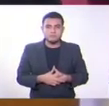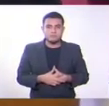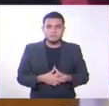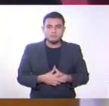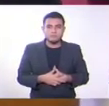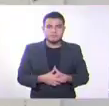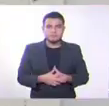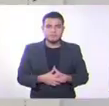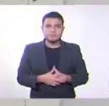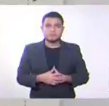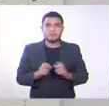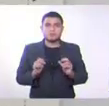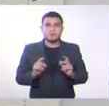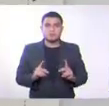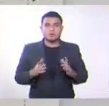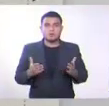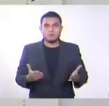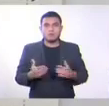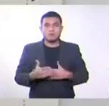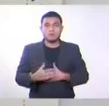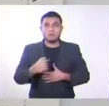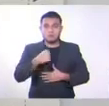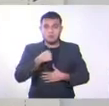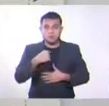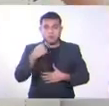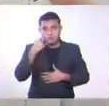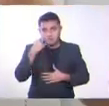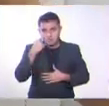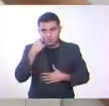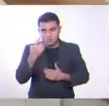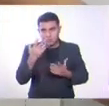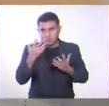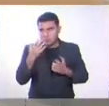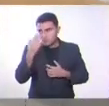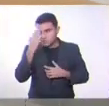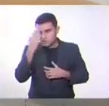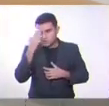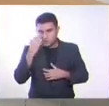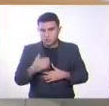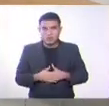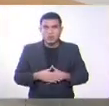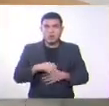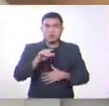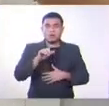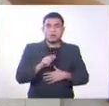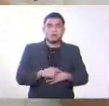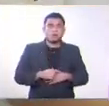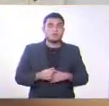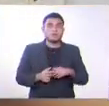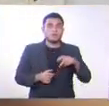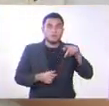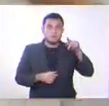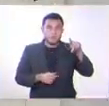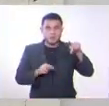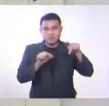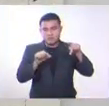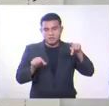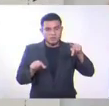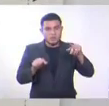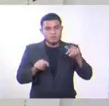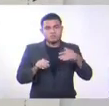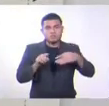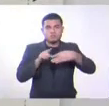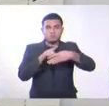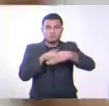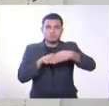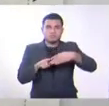Listo. Bien, entonces yo ando en busca de determinar la longitud que hay desde P hasta Q. Para